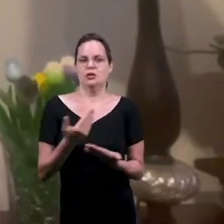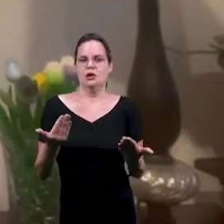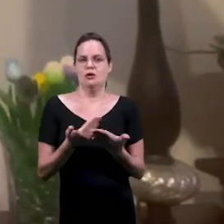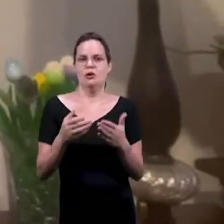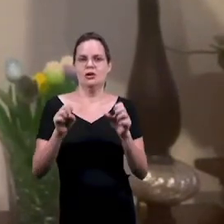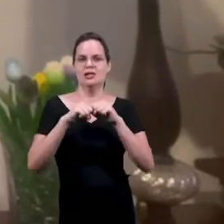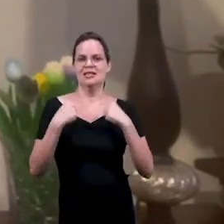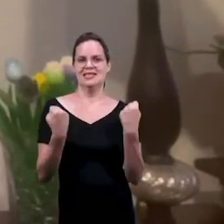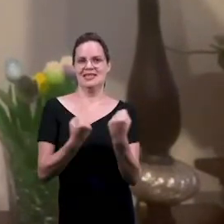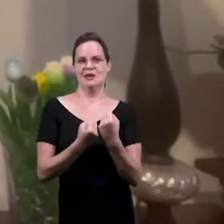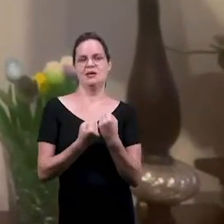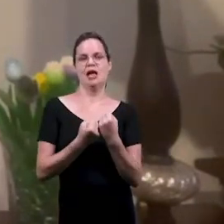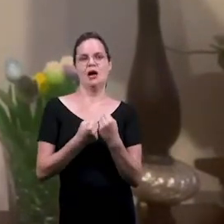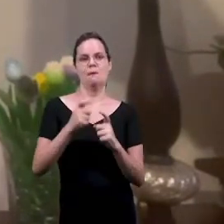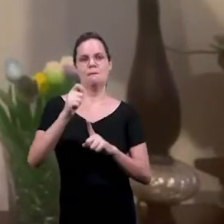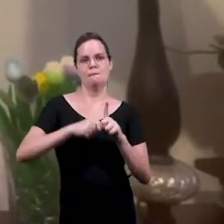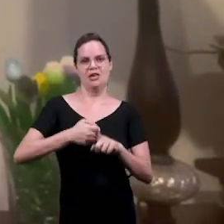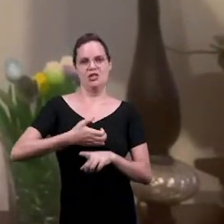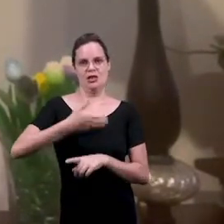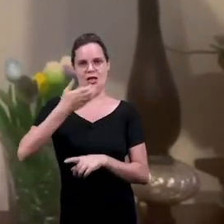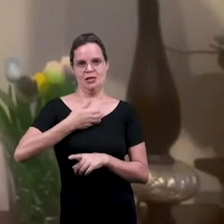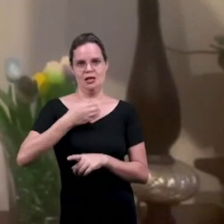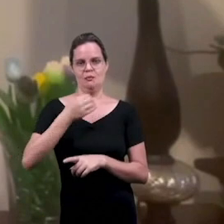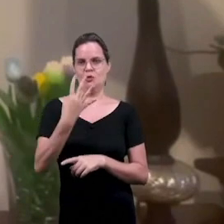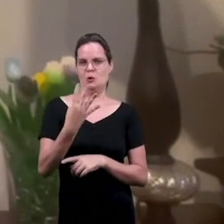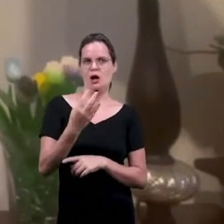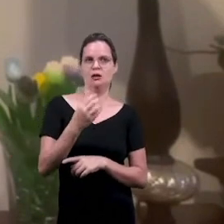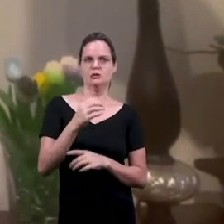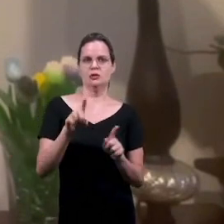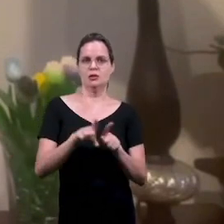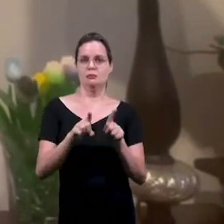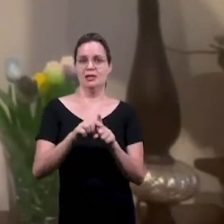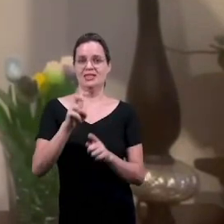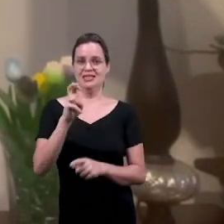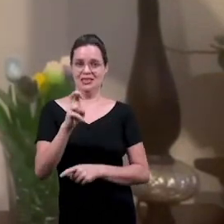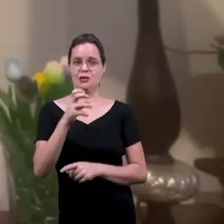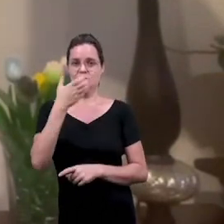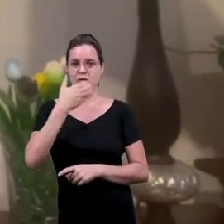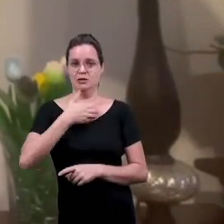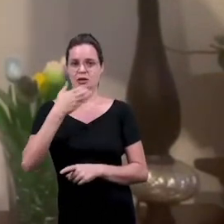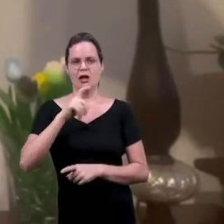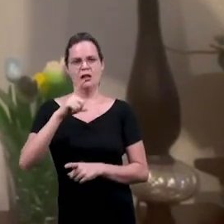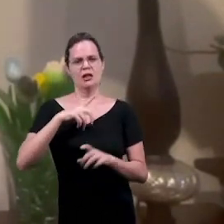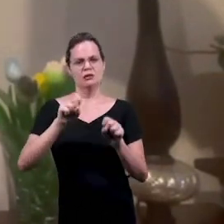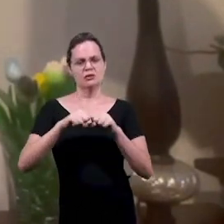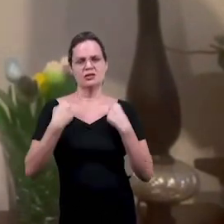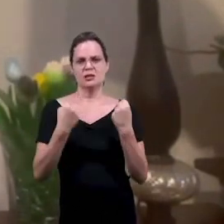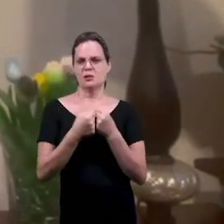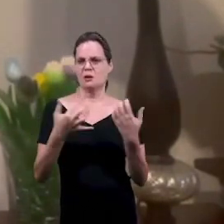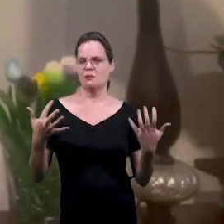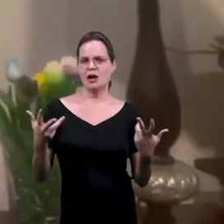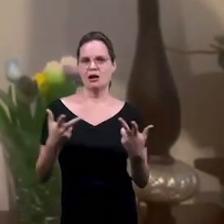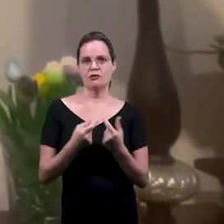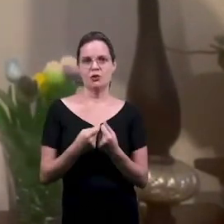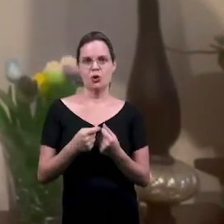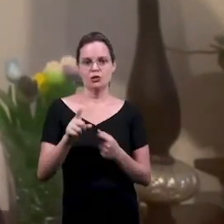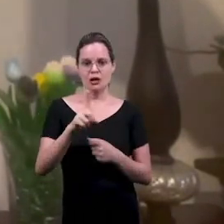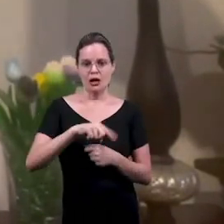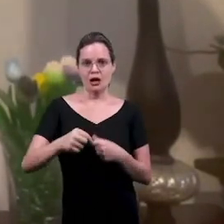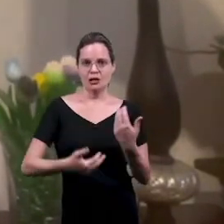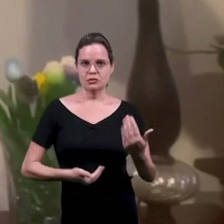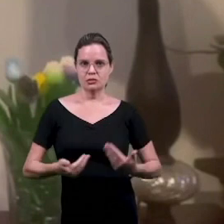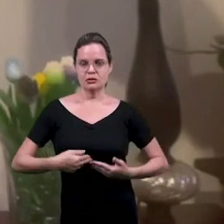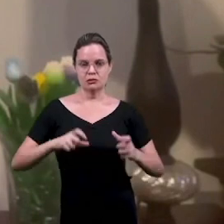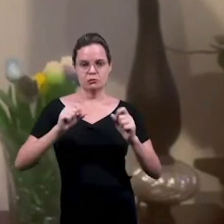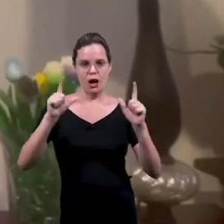Nosotros tuvimos un seminario el día 4 y 5 de diciembre en Florida. Fue un seminario glorioso donde